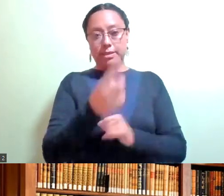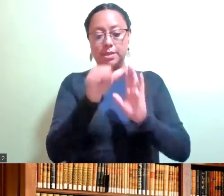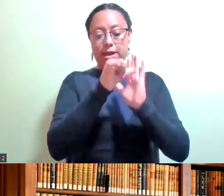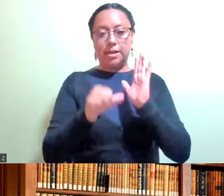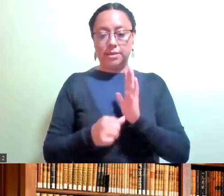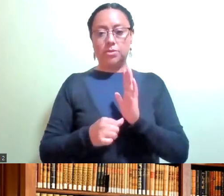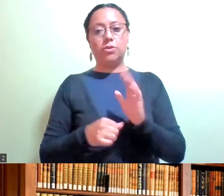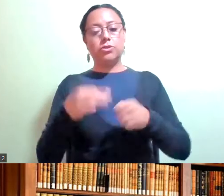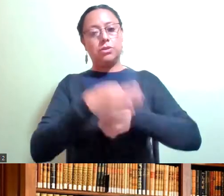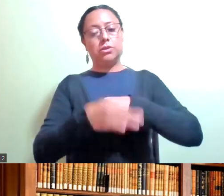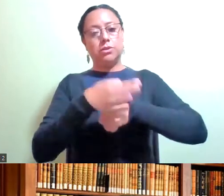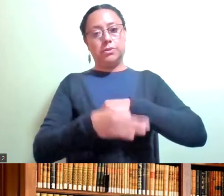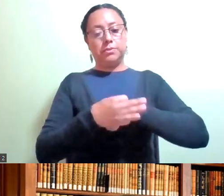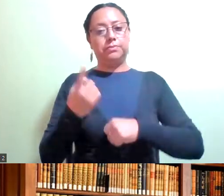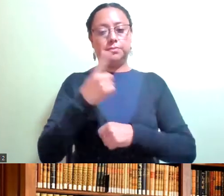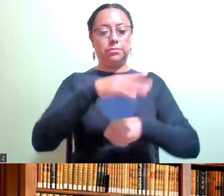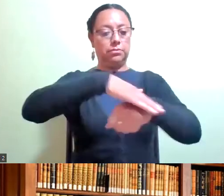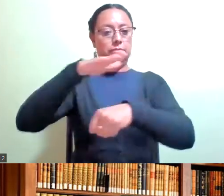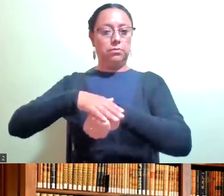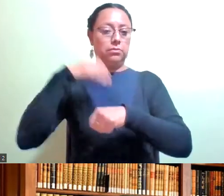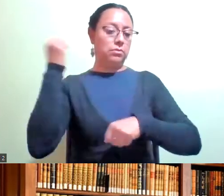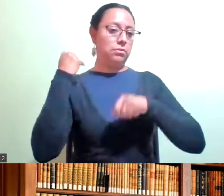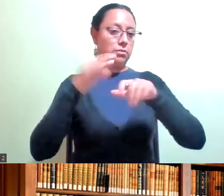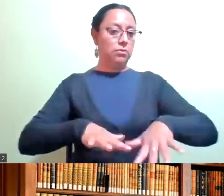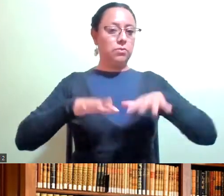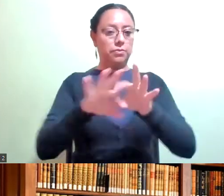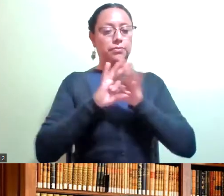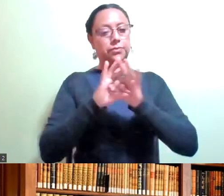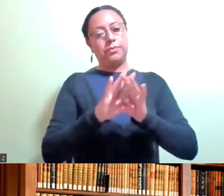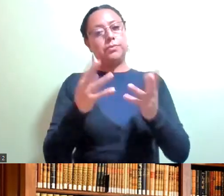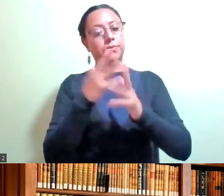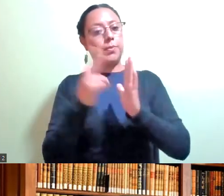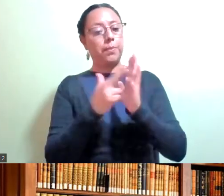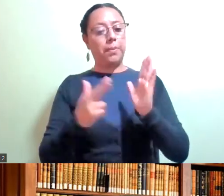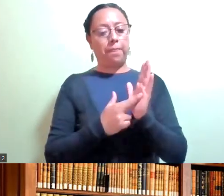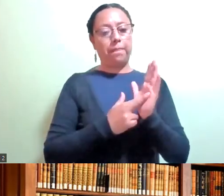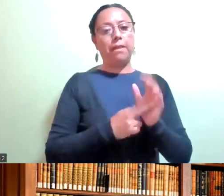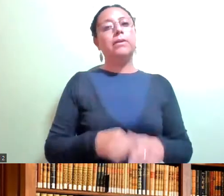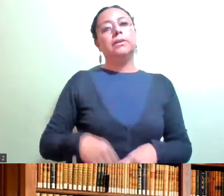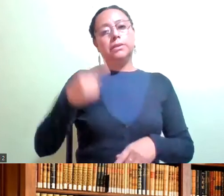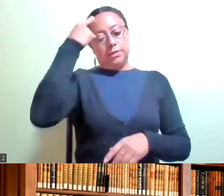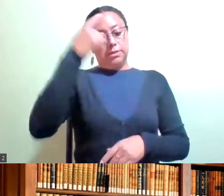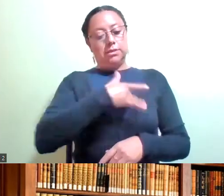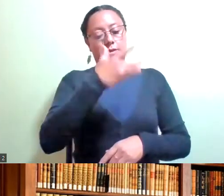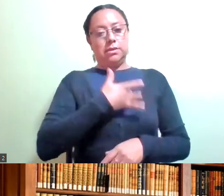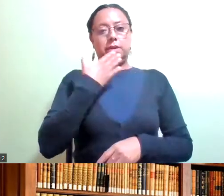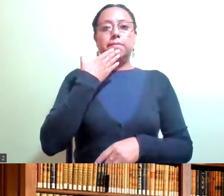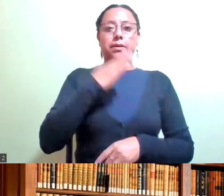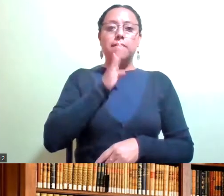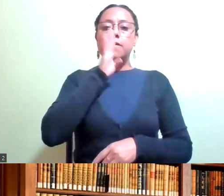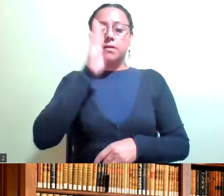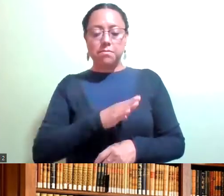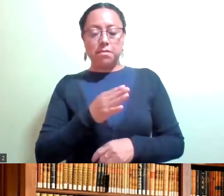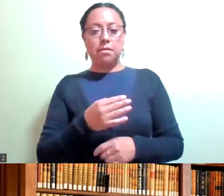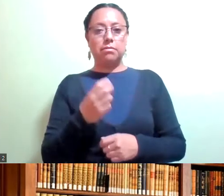referido decreto, se exhortó al Congreso de la Unión a que se regulara la objeción de conciencia en materia de sanitaria sin tomar en cuenta las razones sostenidas en